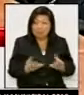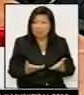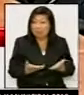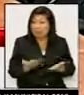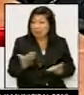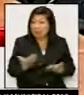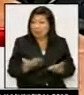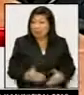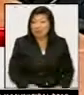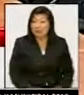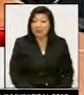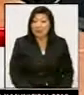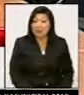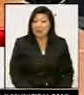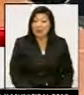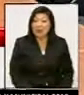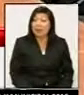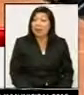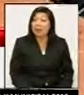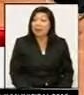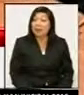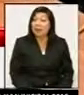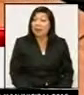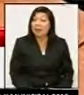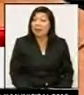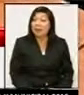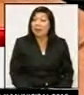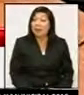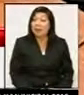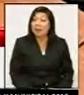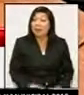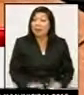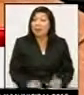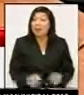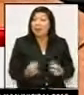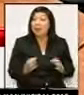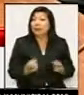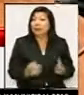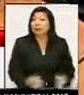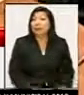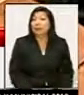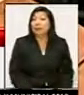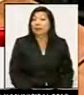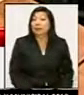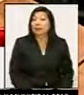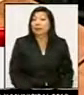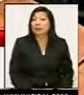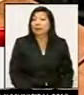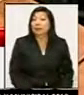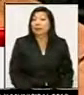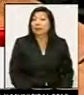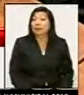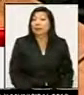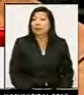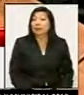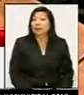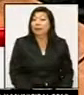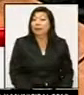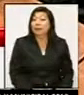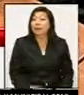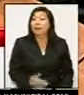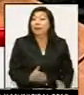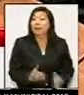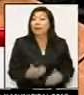un tema discutido, ¿no? Pero efectivamente creo que, señora coordinadora, colega